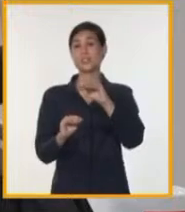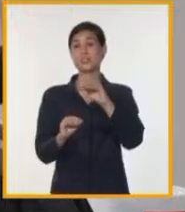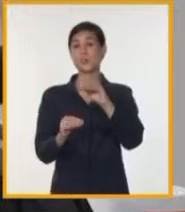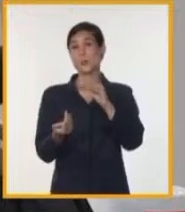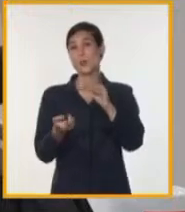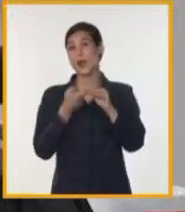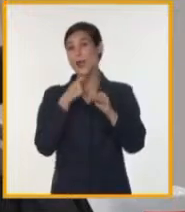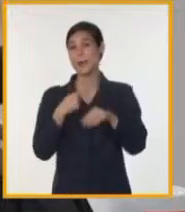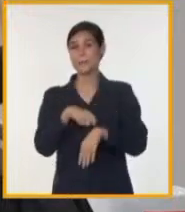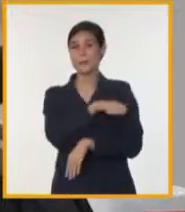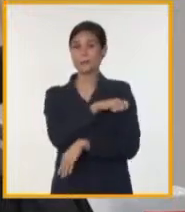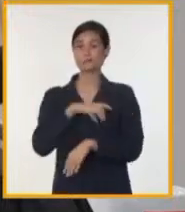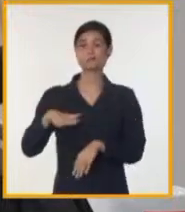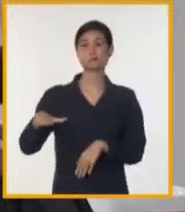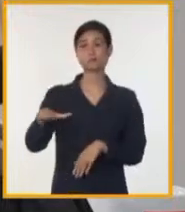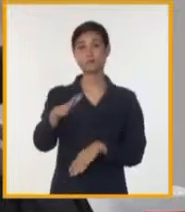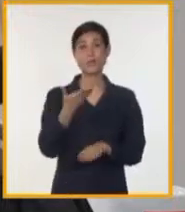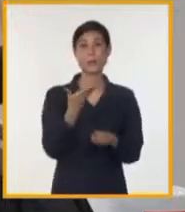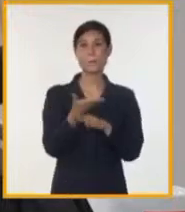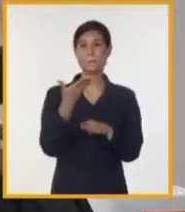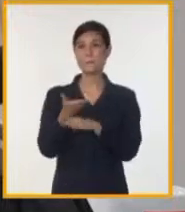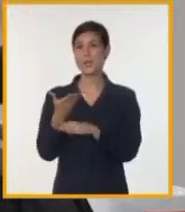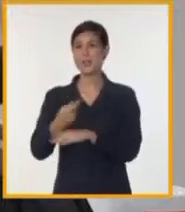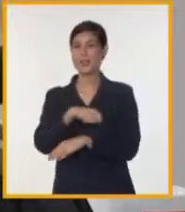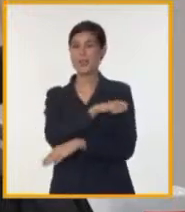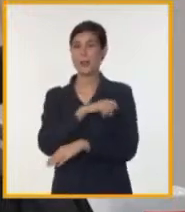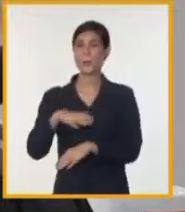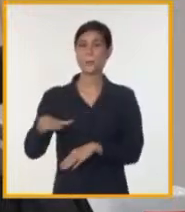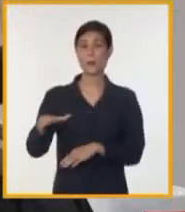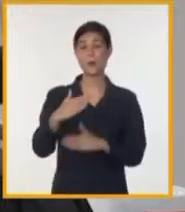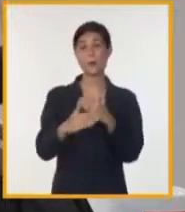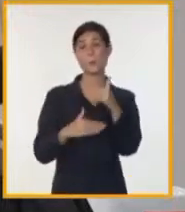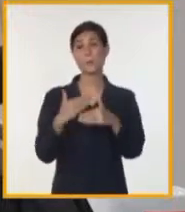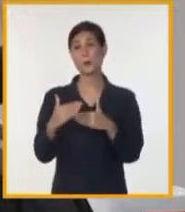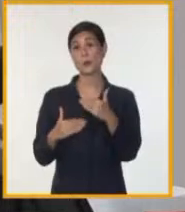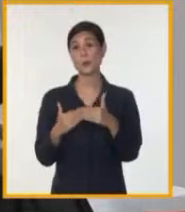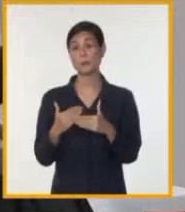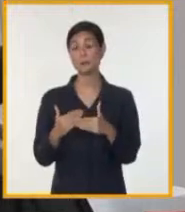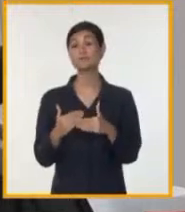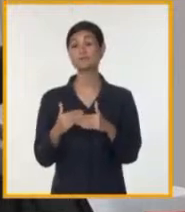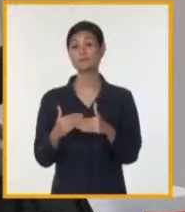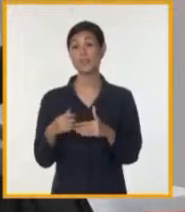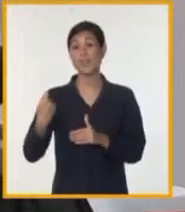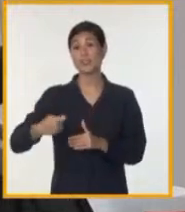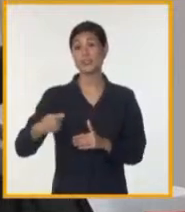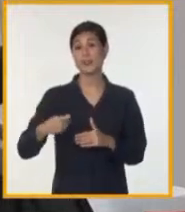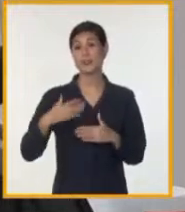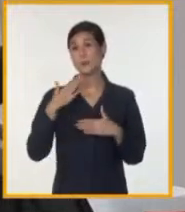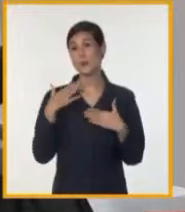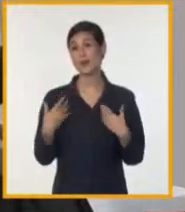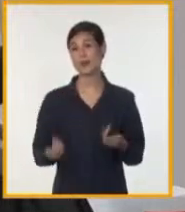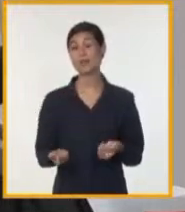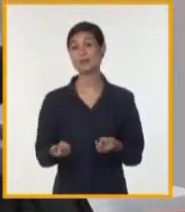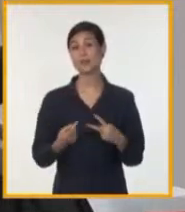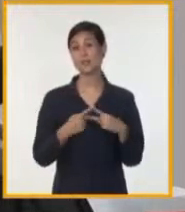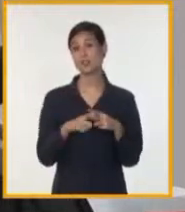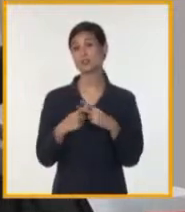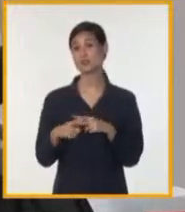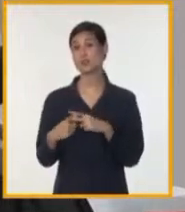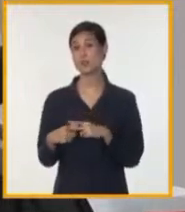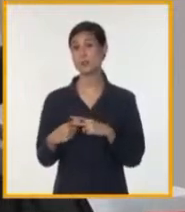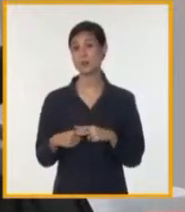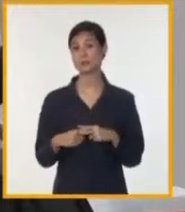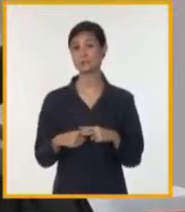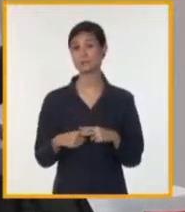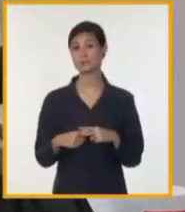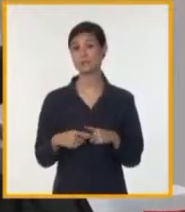pueblo y es una demanda insatisfecha que tenemos. Y con muchas razones, esto es una de las cosas que generalmente la solicita mucho la población. ¿Se baja en ruta? Que